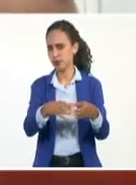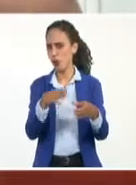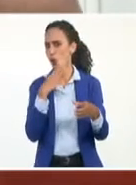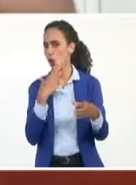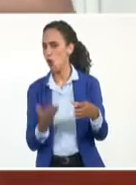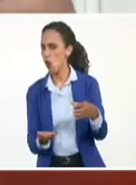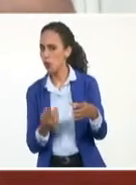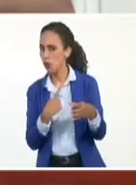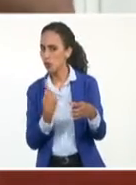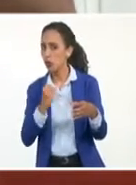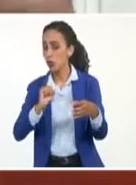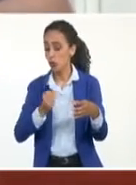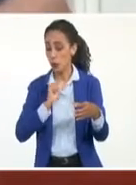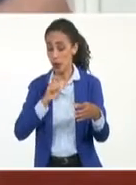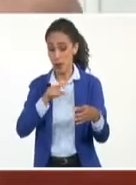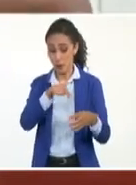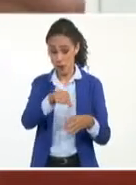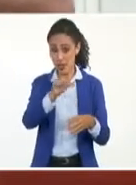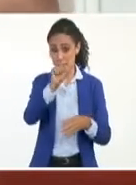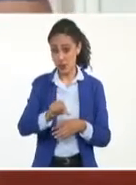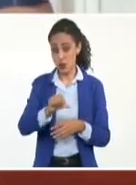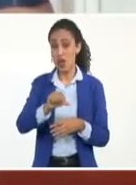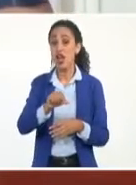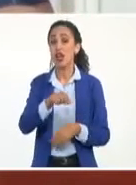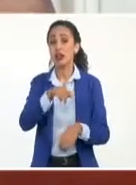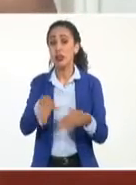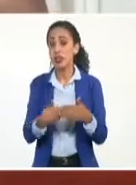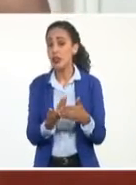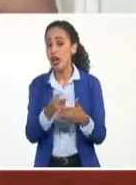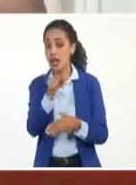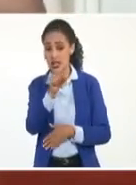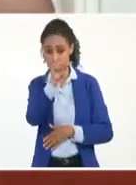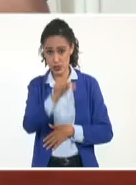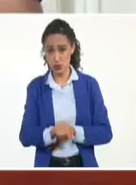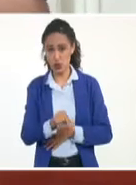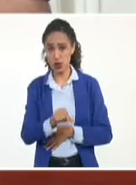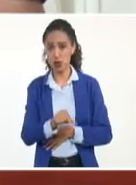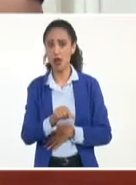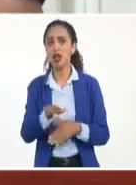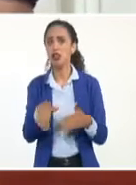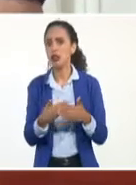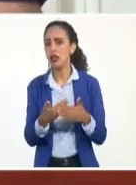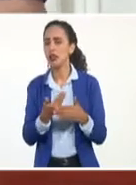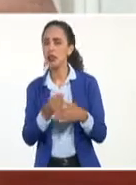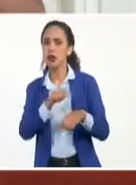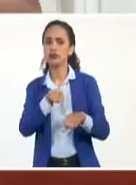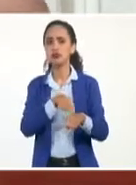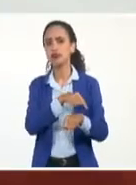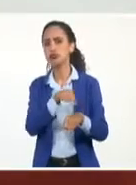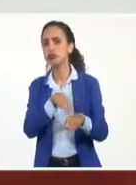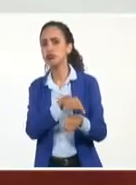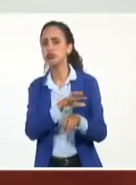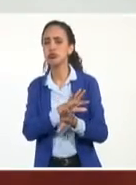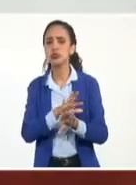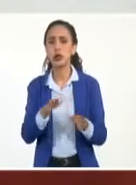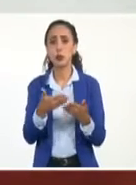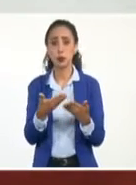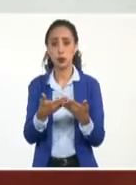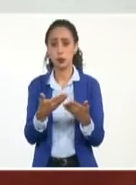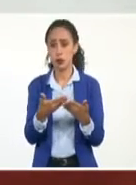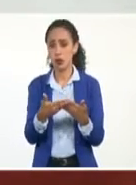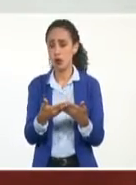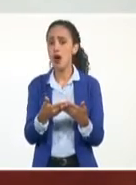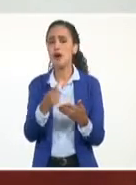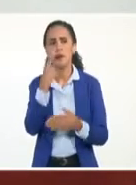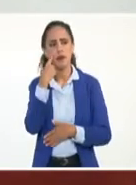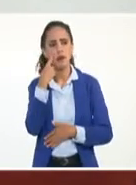Si al cabo de unos días ese ingreso domiciliario no dio, cuando ya podemos aplicar el PCR a la familia, no dio más